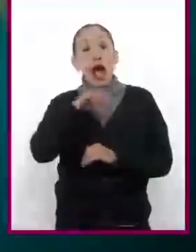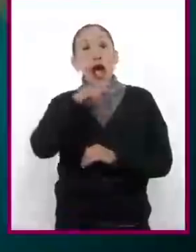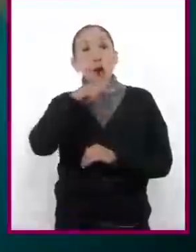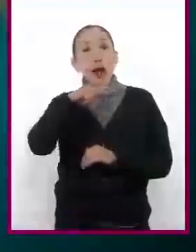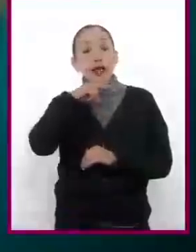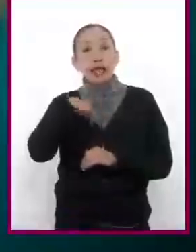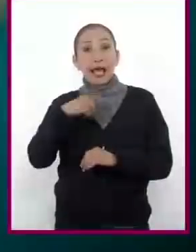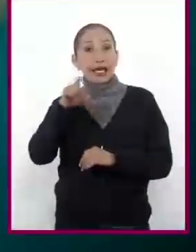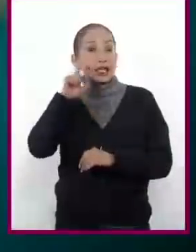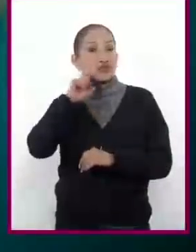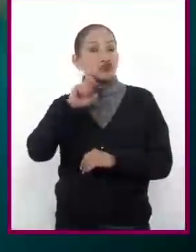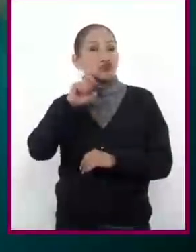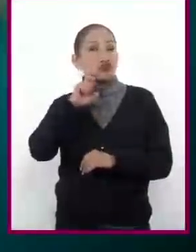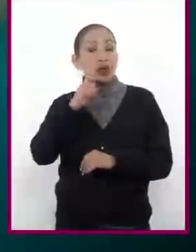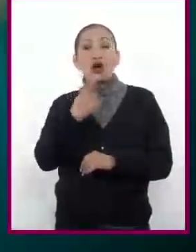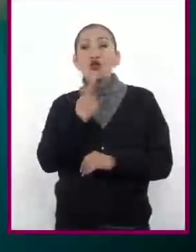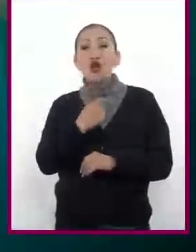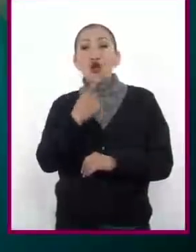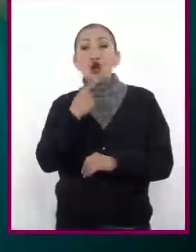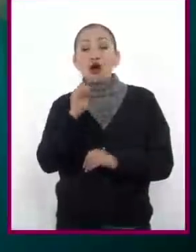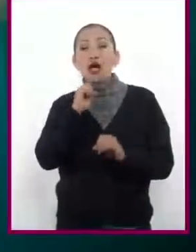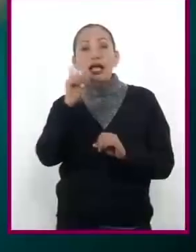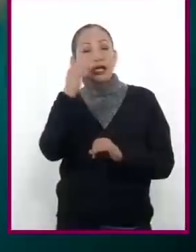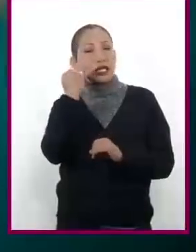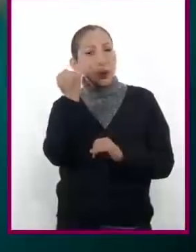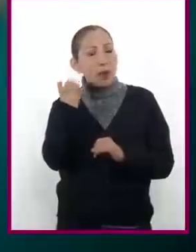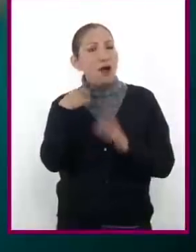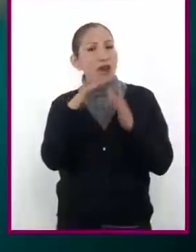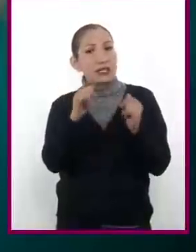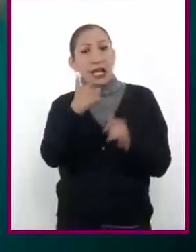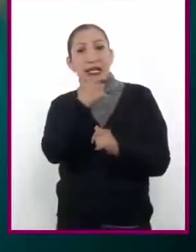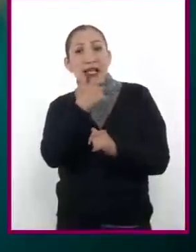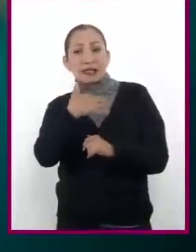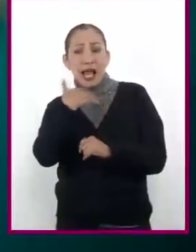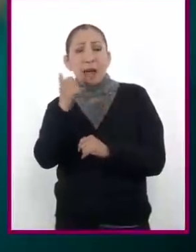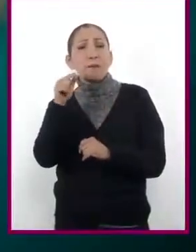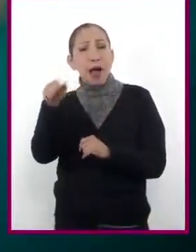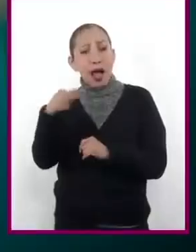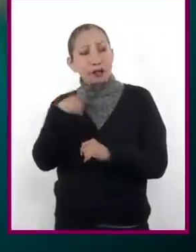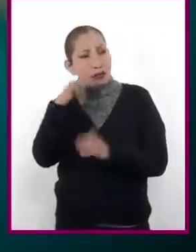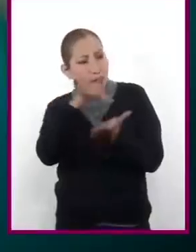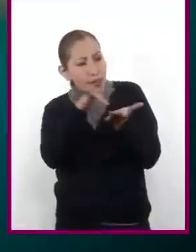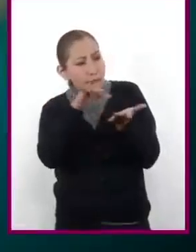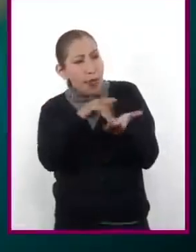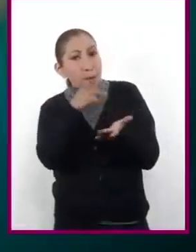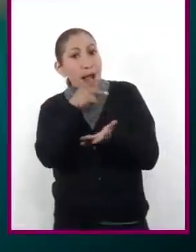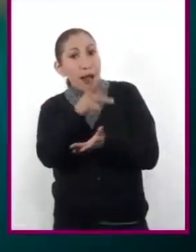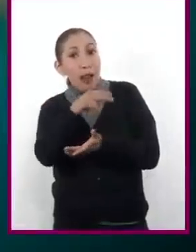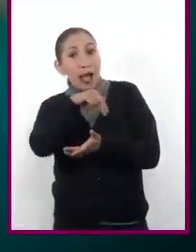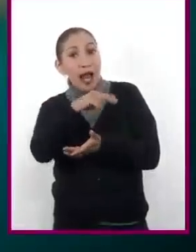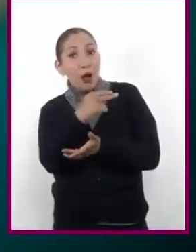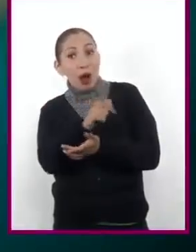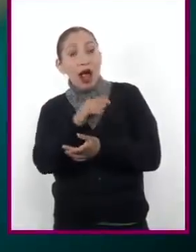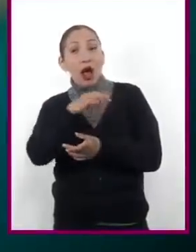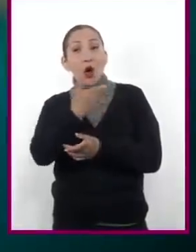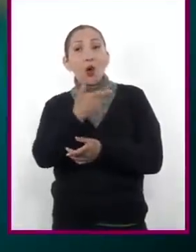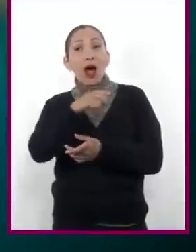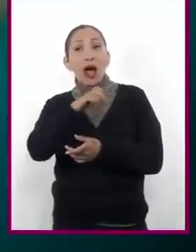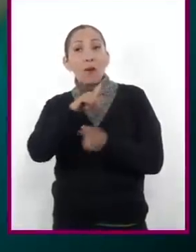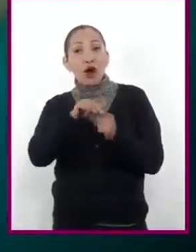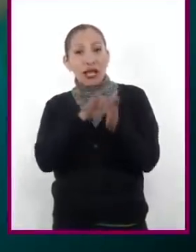y el tomate. Incluso otros idiomas como el francés, el inglés y el alemán han tomado palabras del náhuatl, como